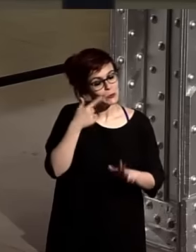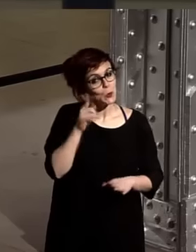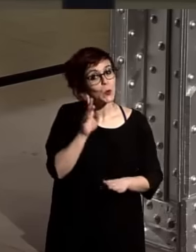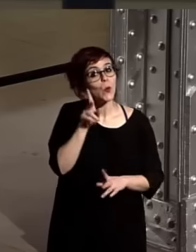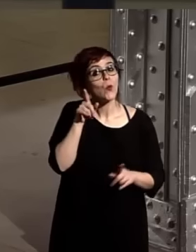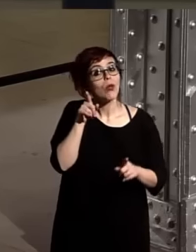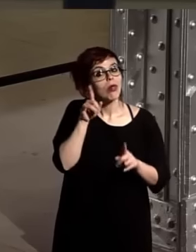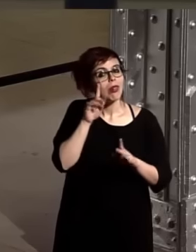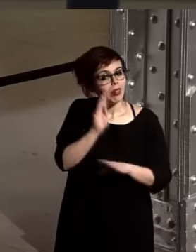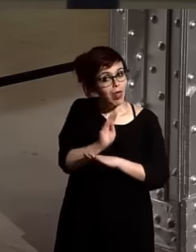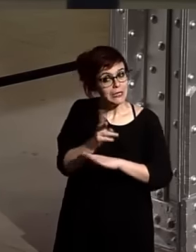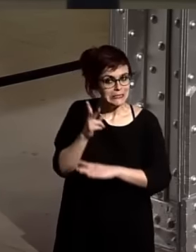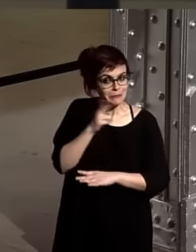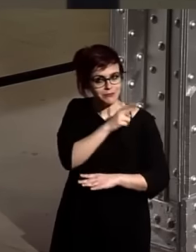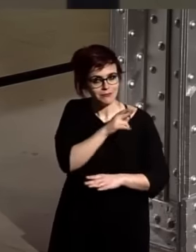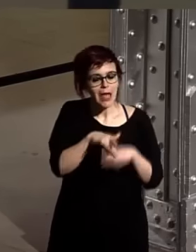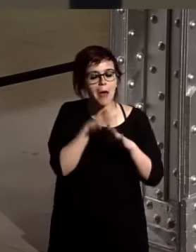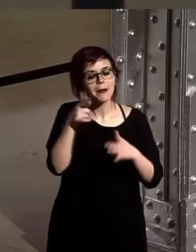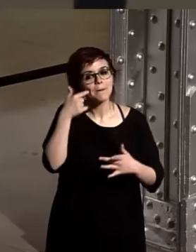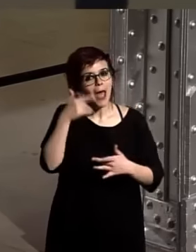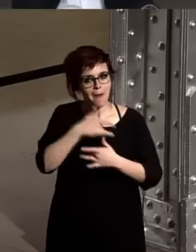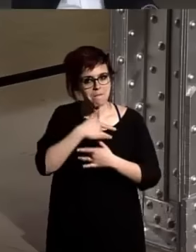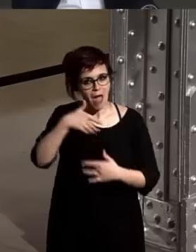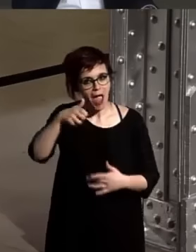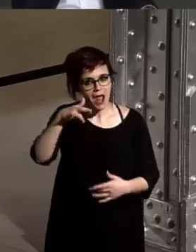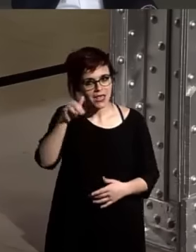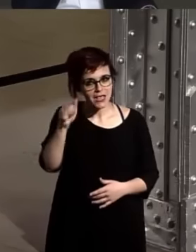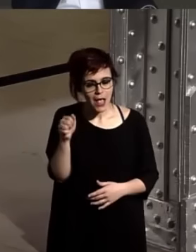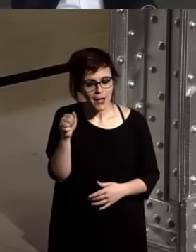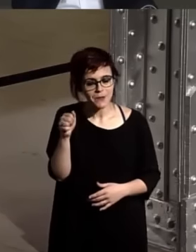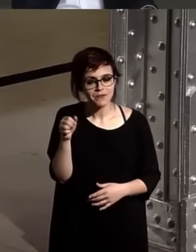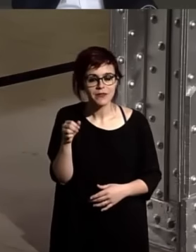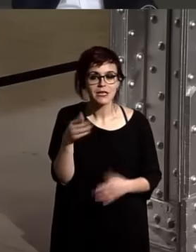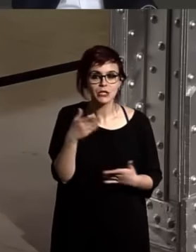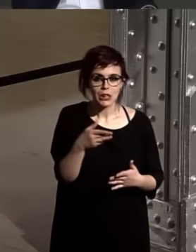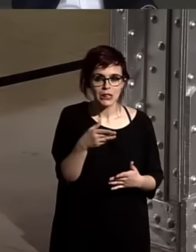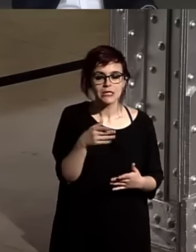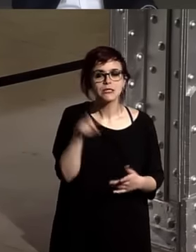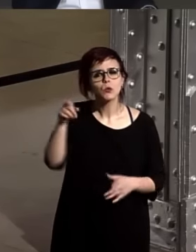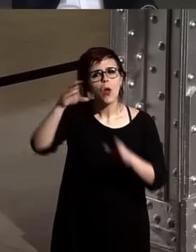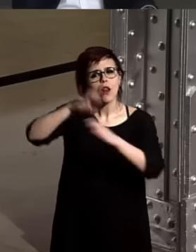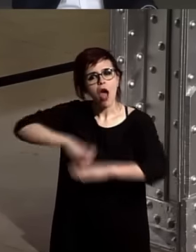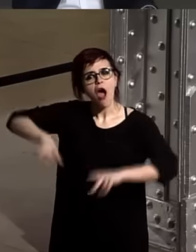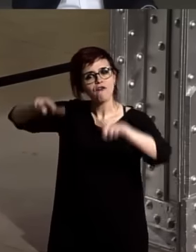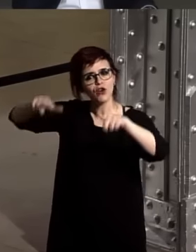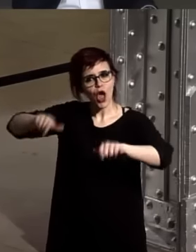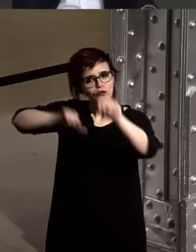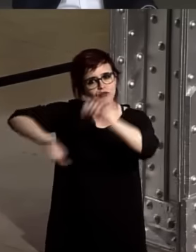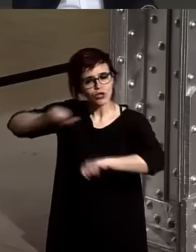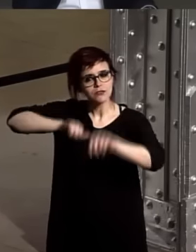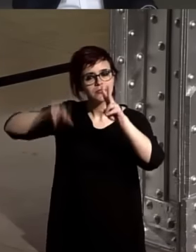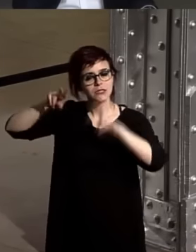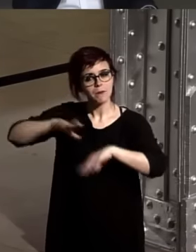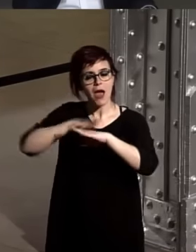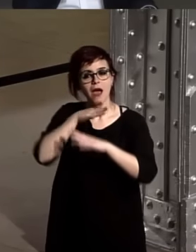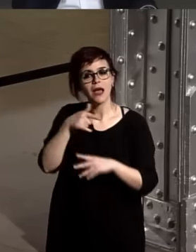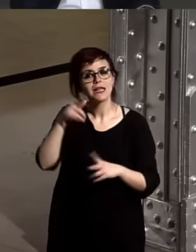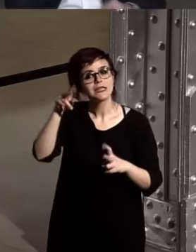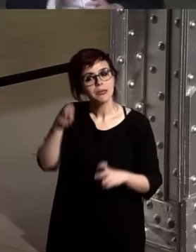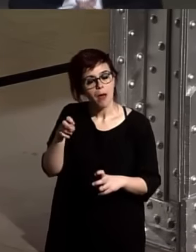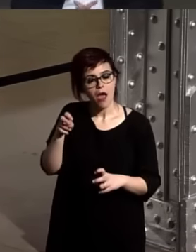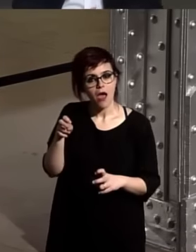palabras bueno Marí ahora volvemos contigo en tu laborator investigá sobre envejecimiento sobre Cómo